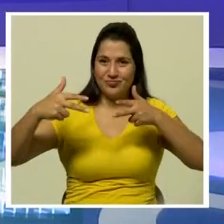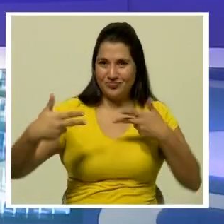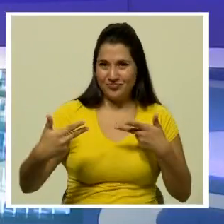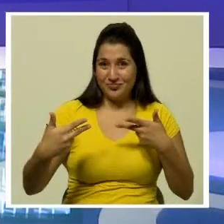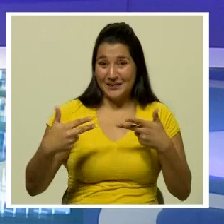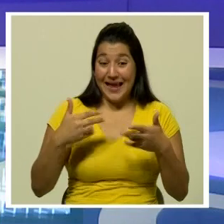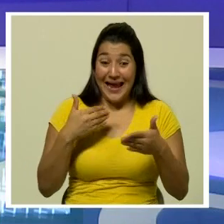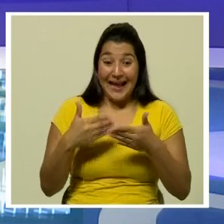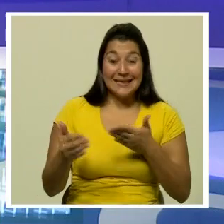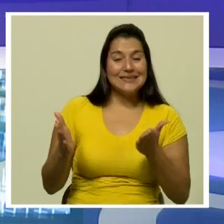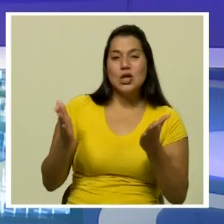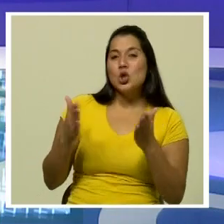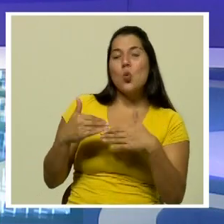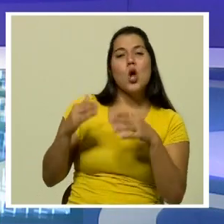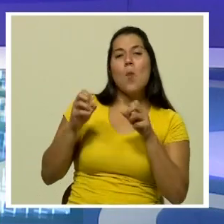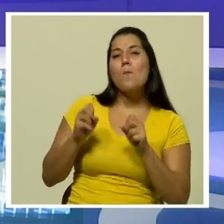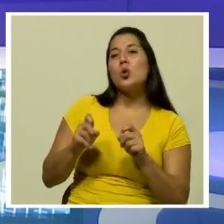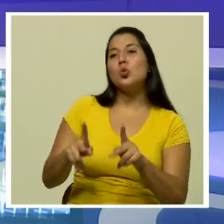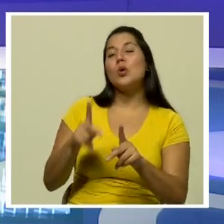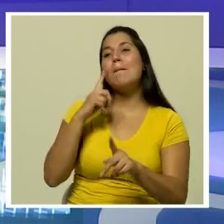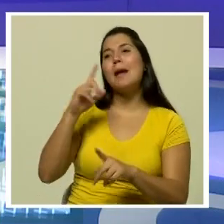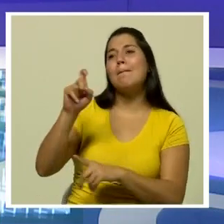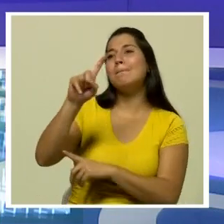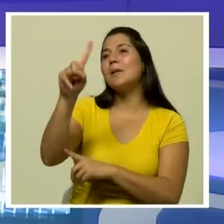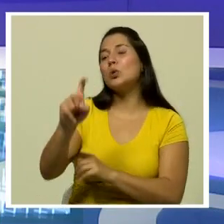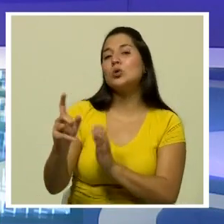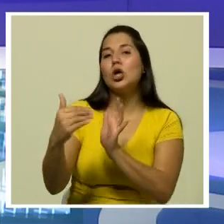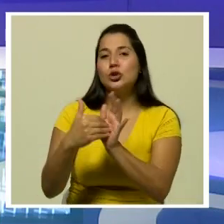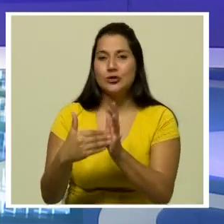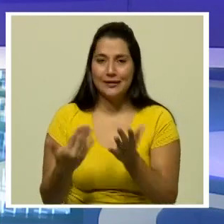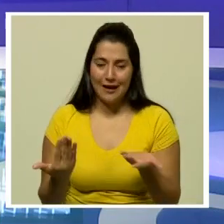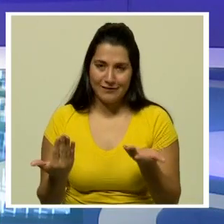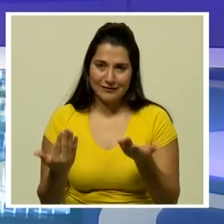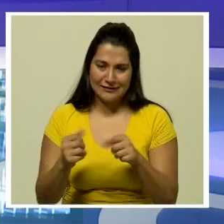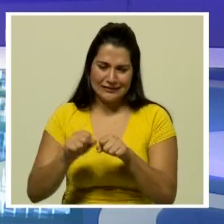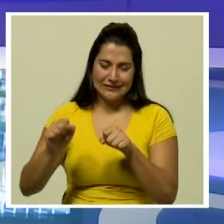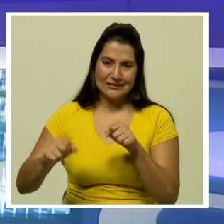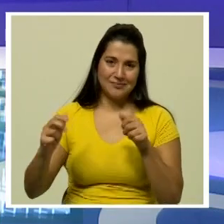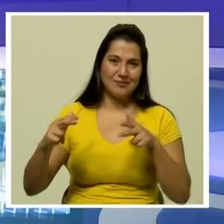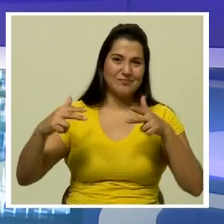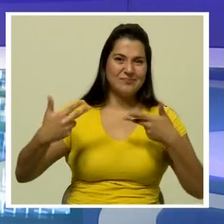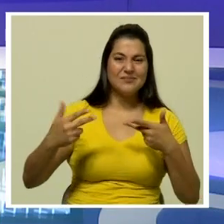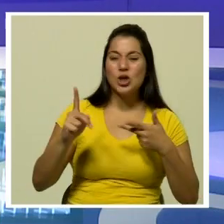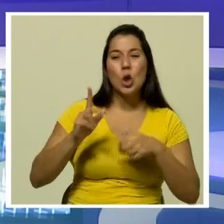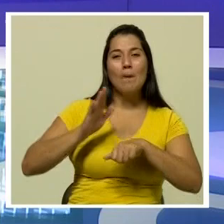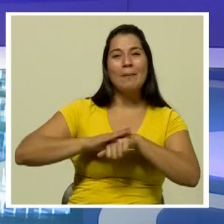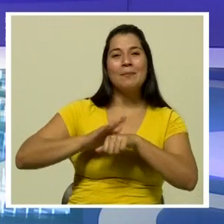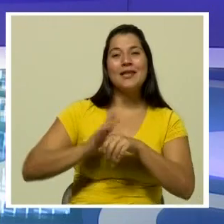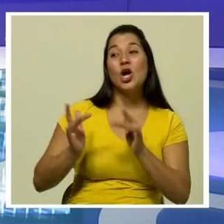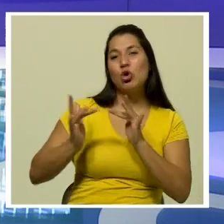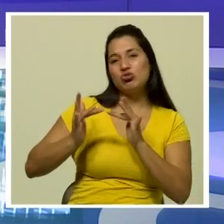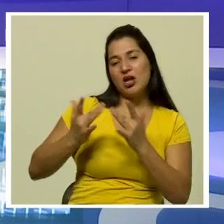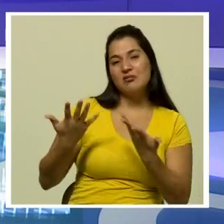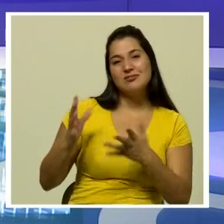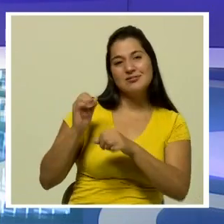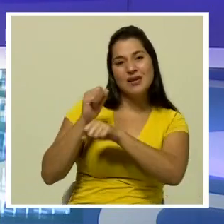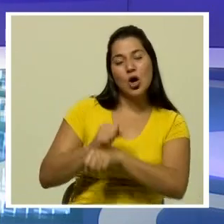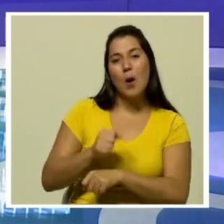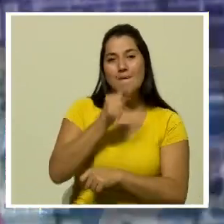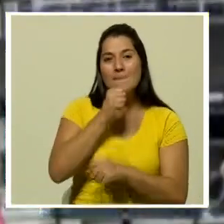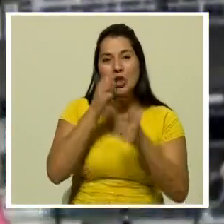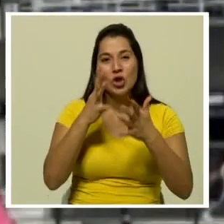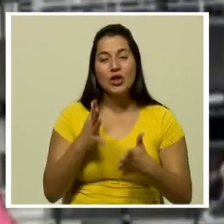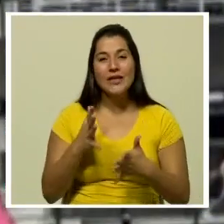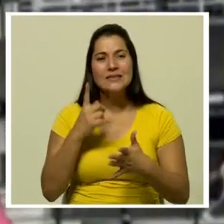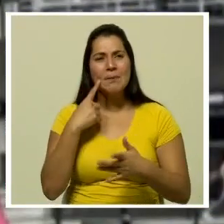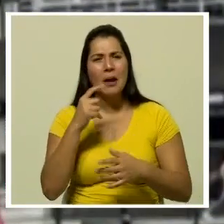por lo menos el sistema virtual no permitía el contacto que solemos tener los periodistas en una conferencia de prensa para